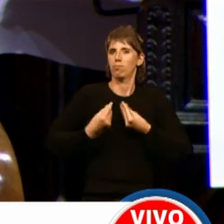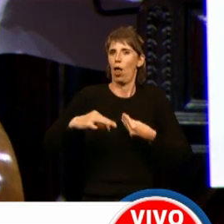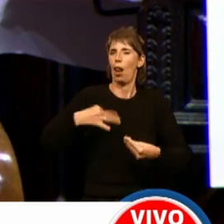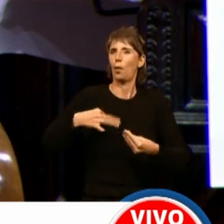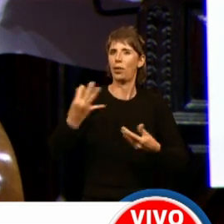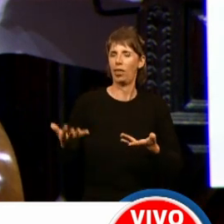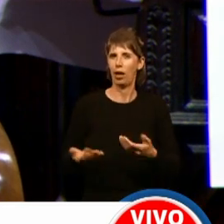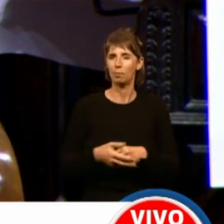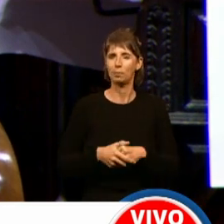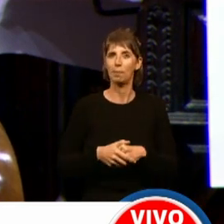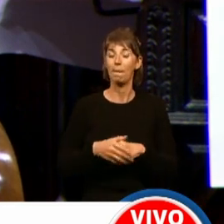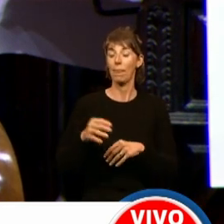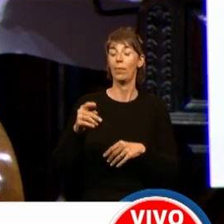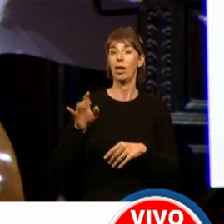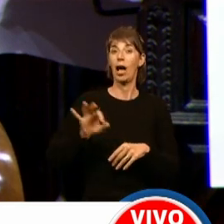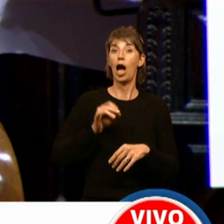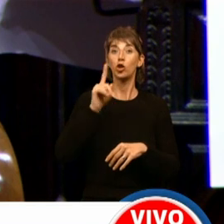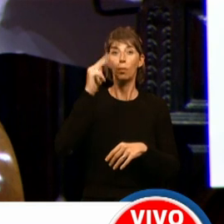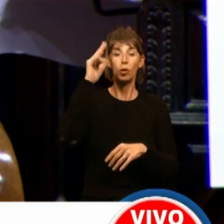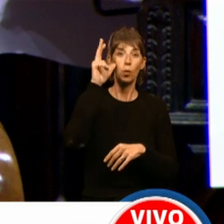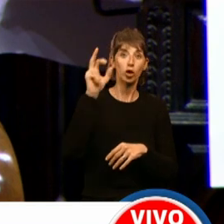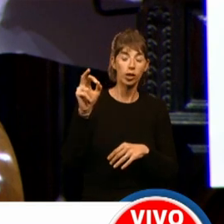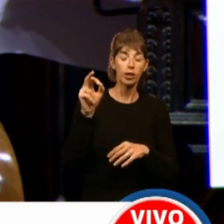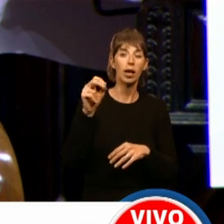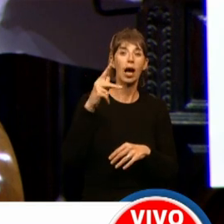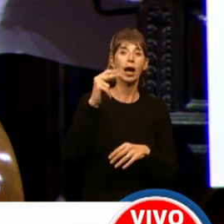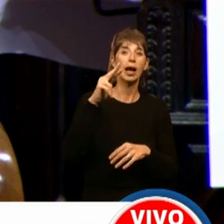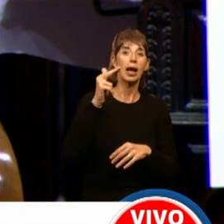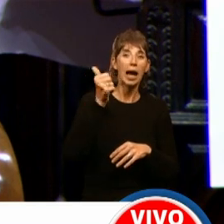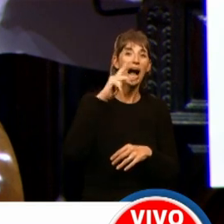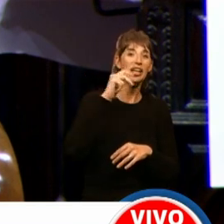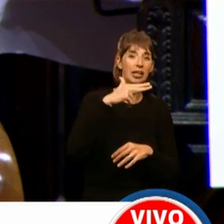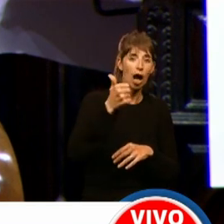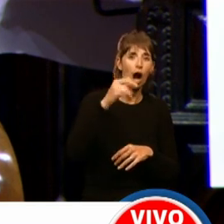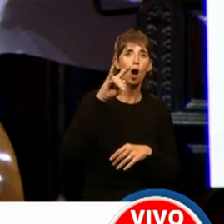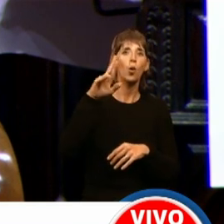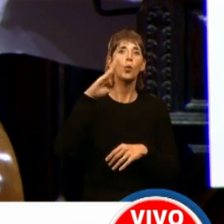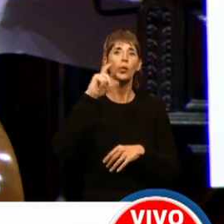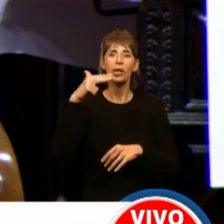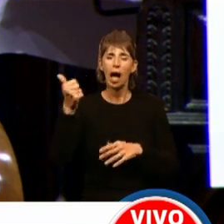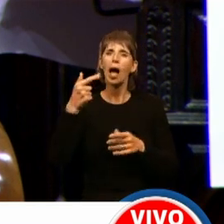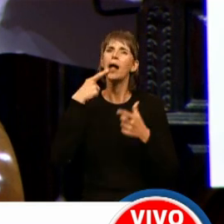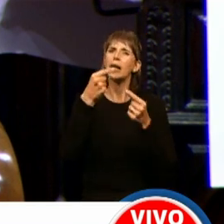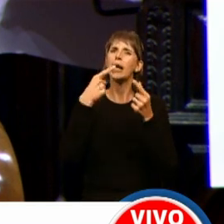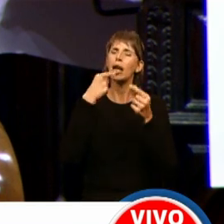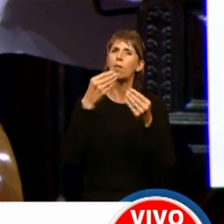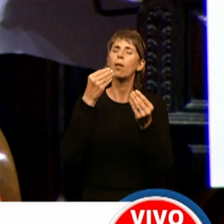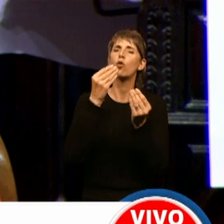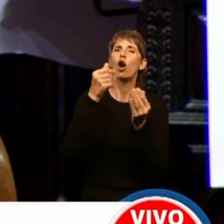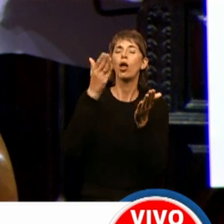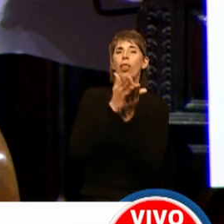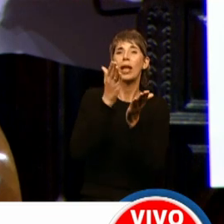cuando los años 80 karina urbina reclamaba por su derecho a la identidad la política